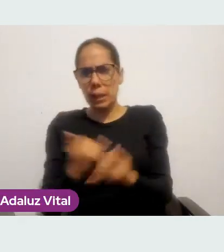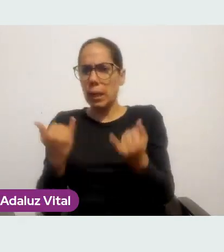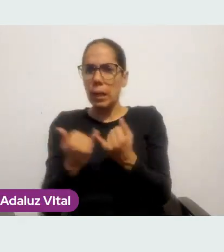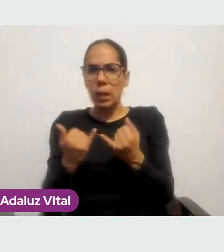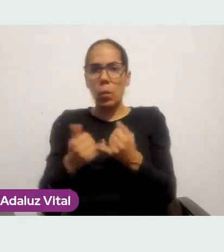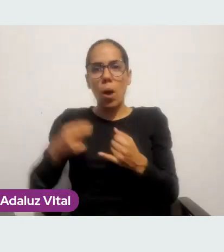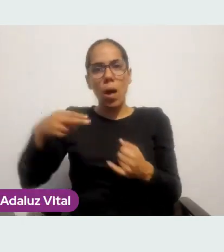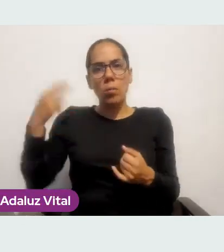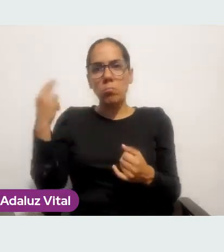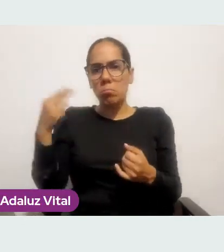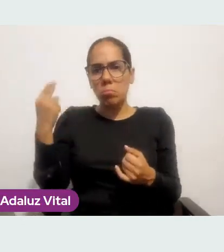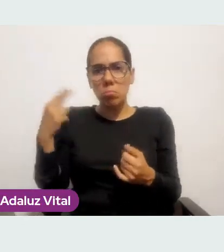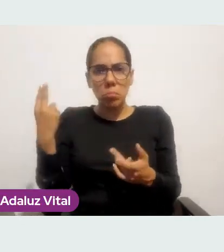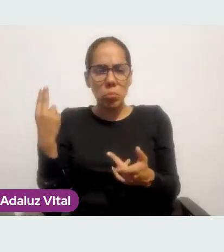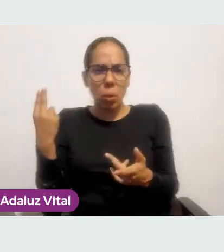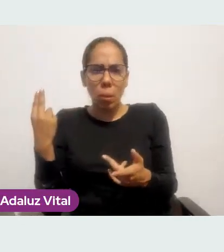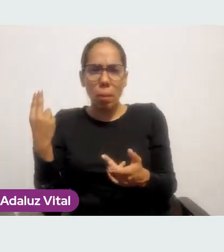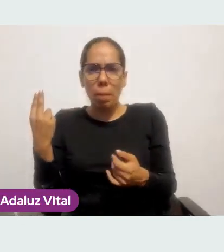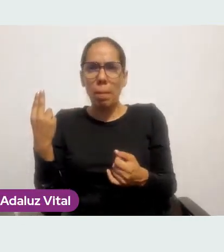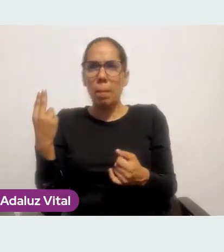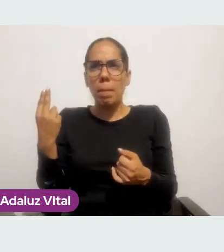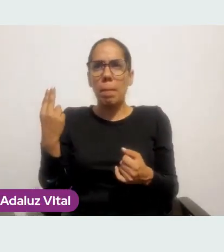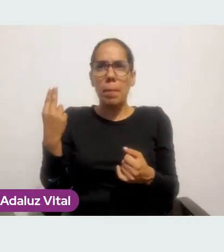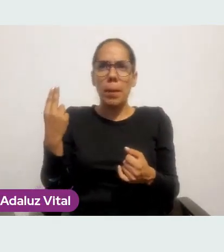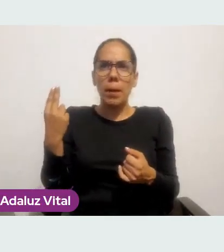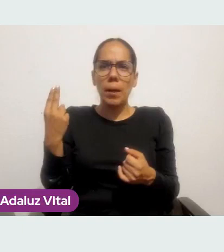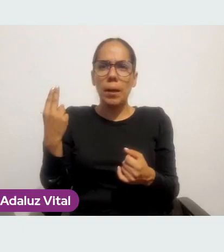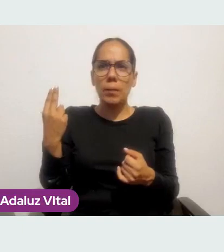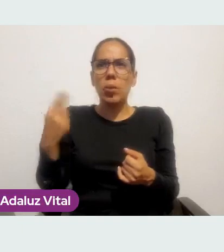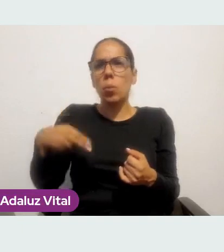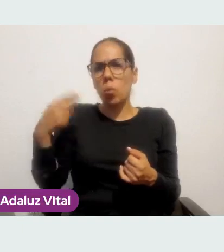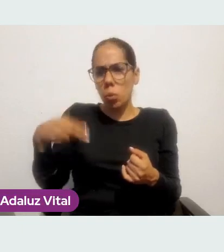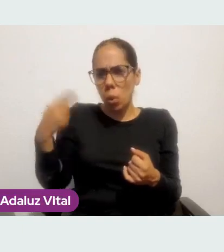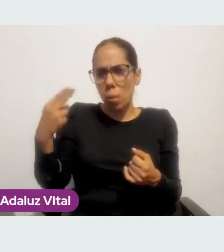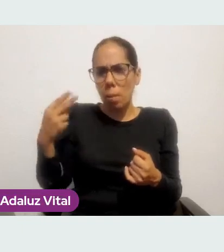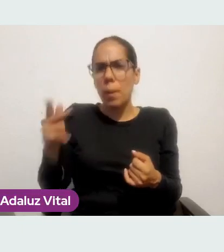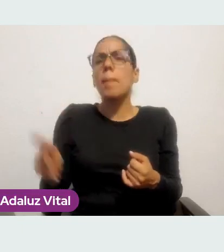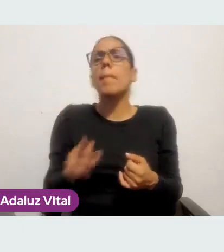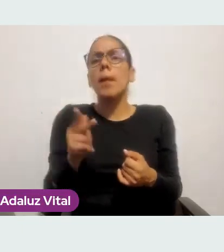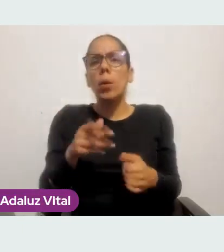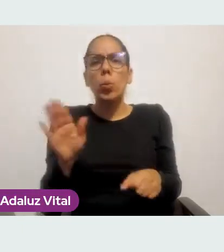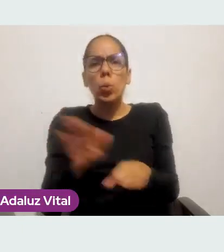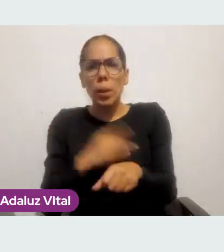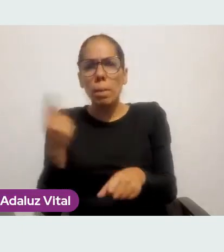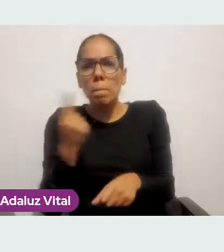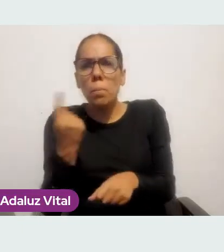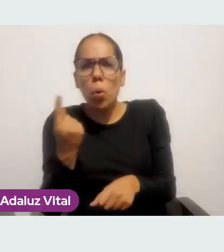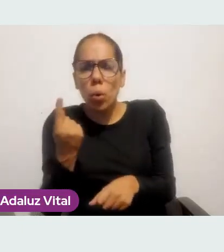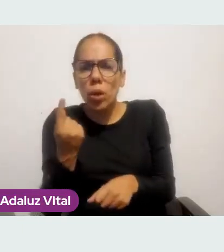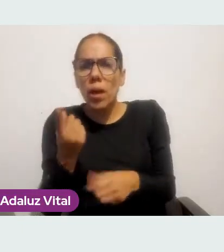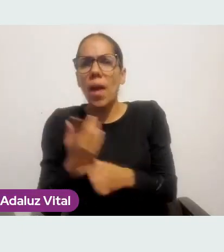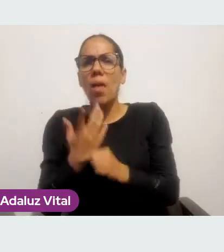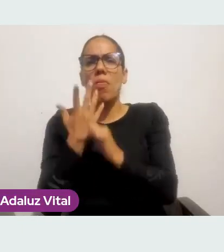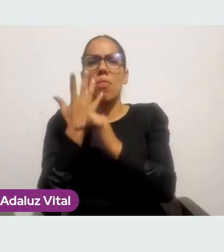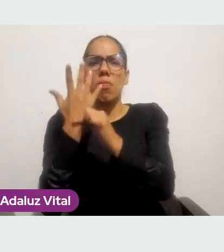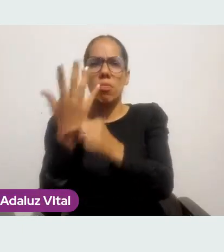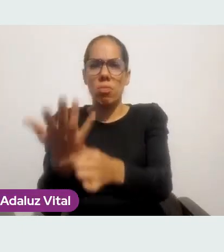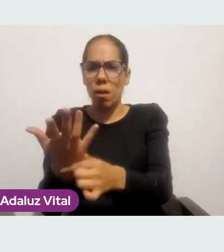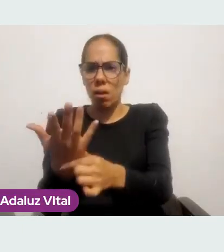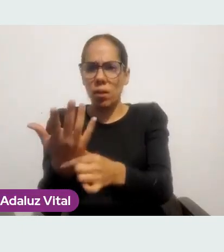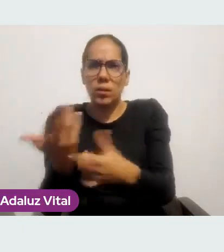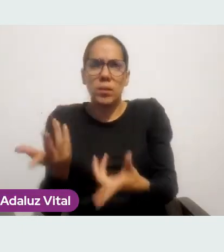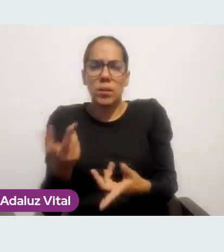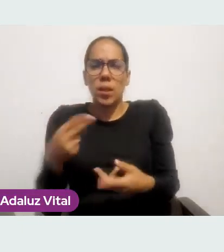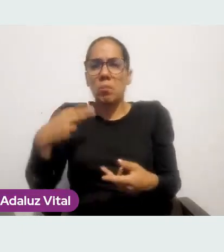encontramos, o he encontrado a lo largo de este tiempo que he tenido la oportunidad de dar clases, razones como